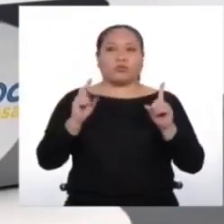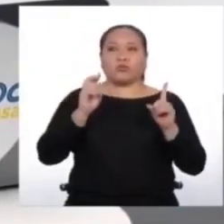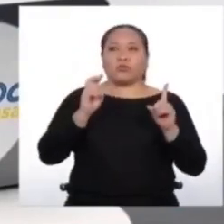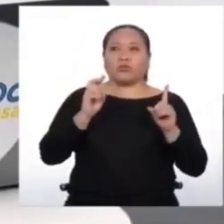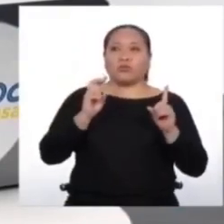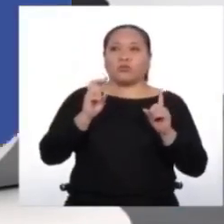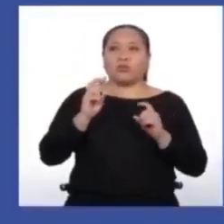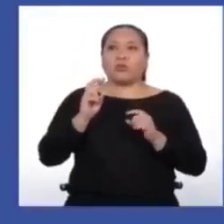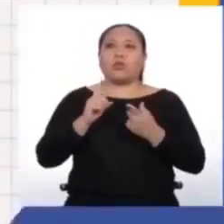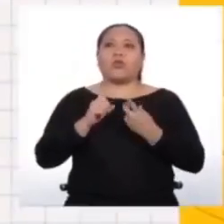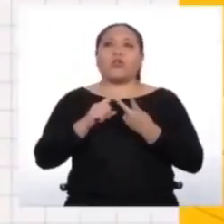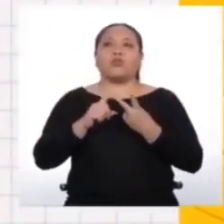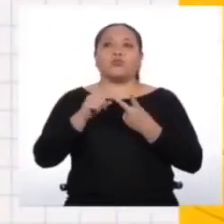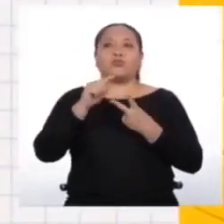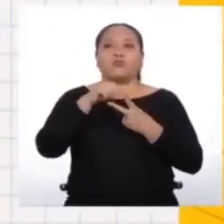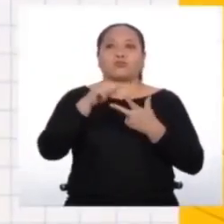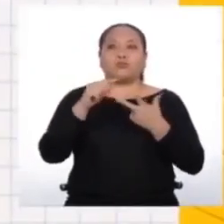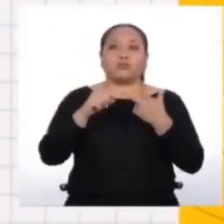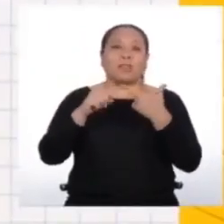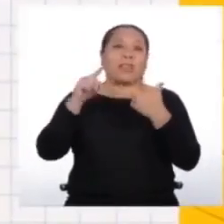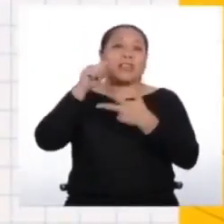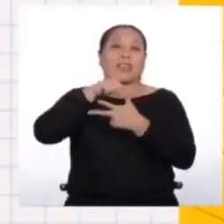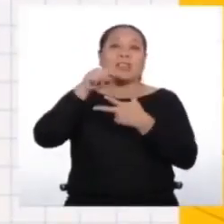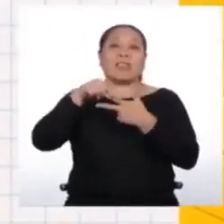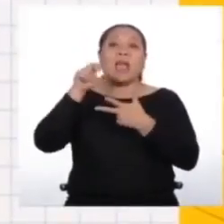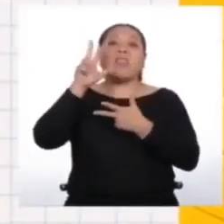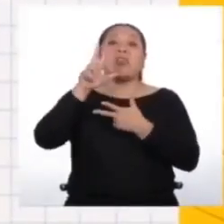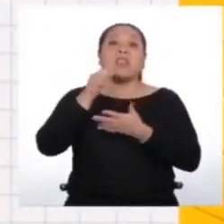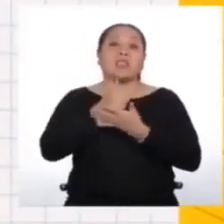favor a mi mamá, un favor a mi tía Juana.